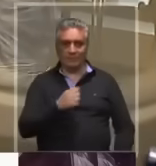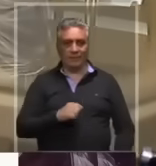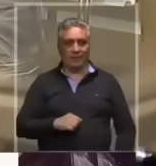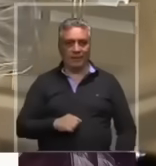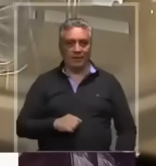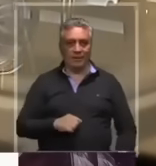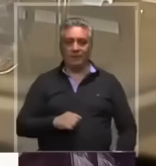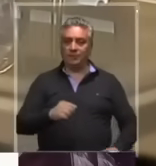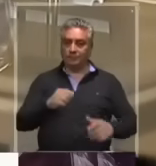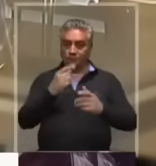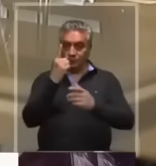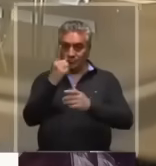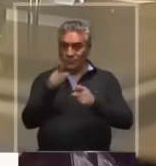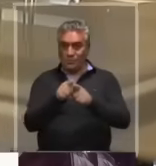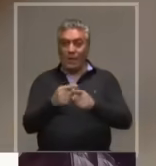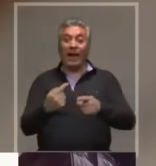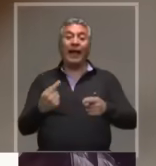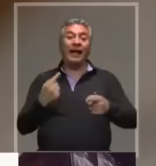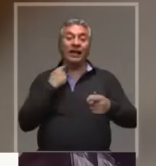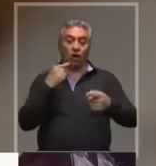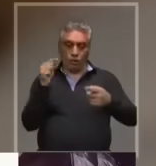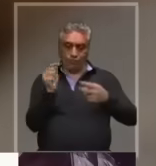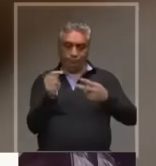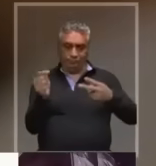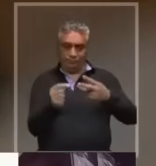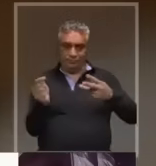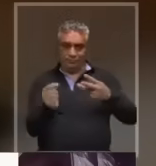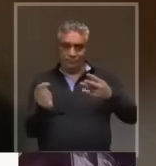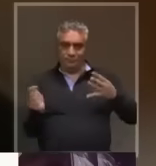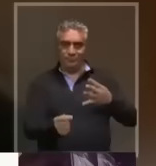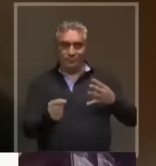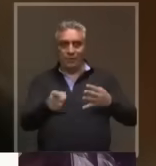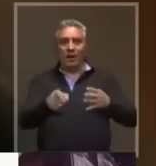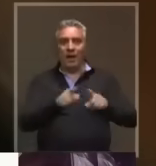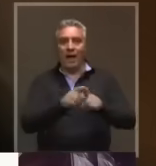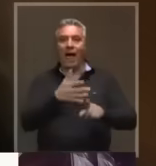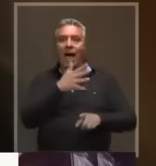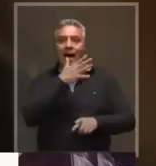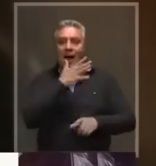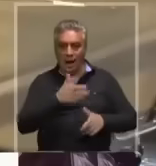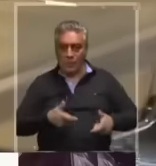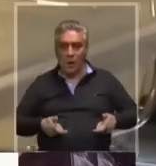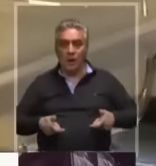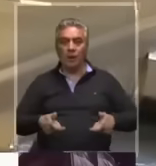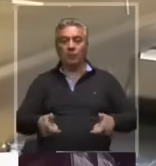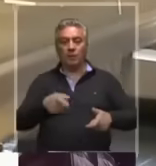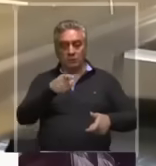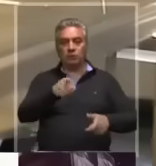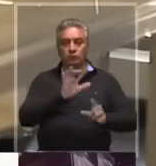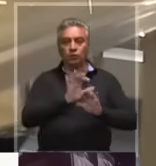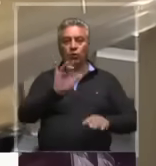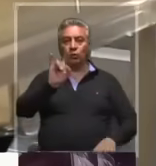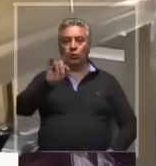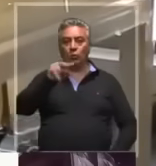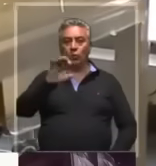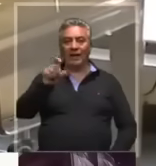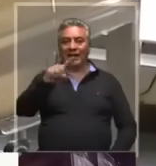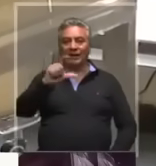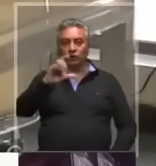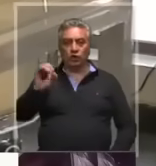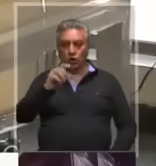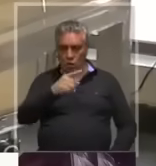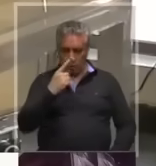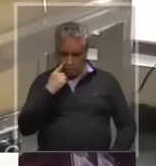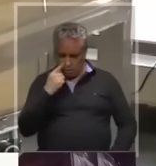Solo uno de los varios errores que este experto, miembro del Programa Hidrológico Intergubernamental de la UNESCO, detecta en el